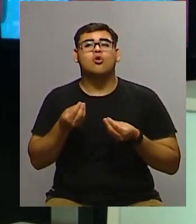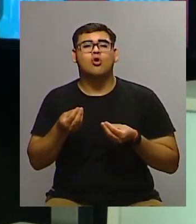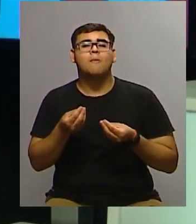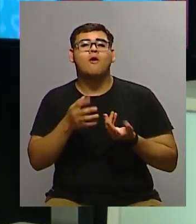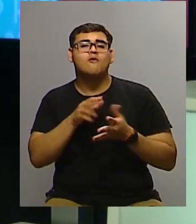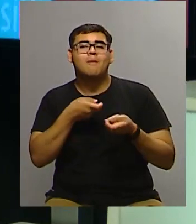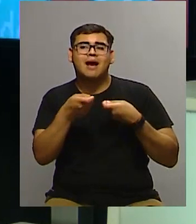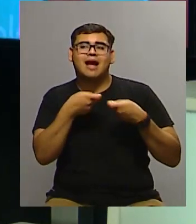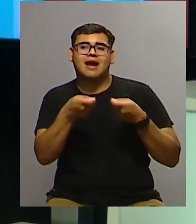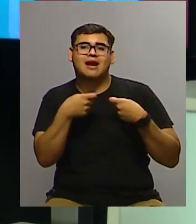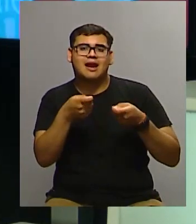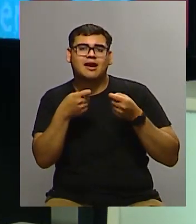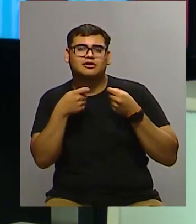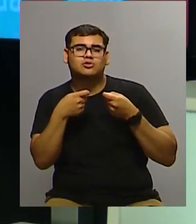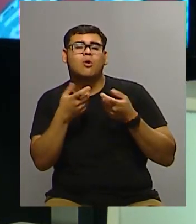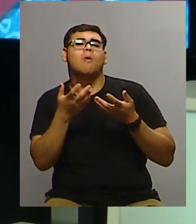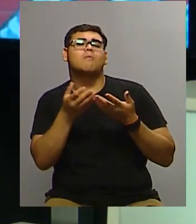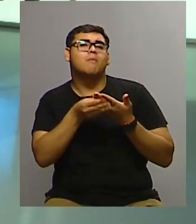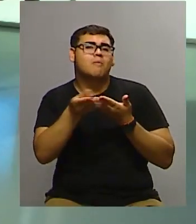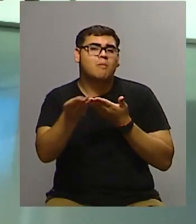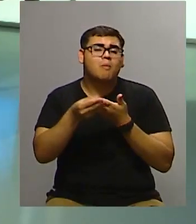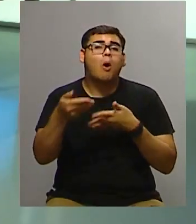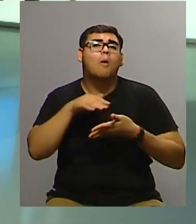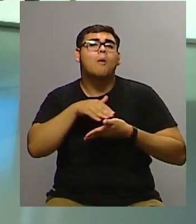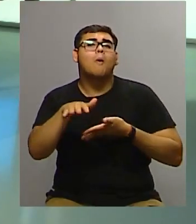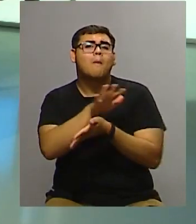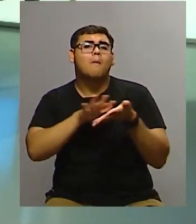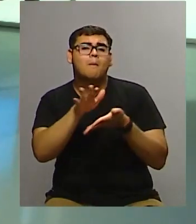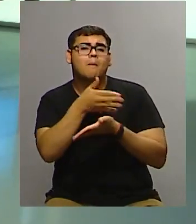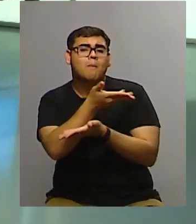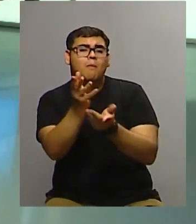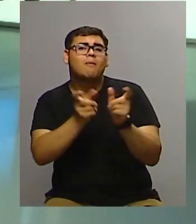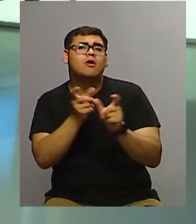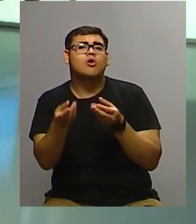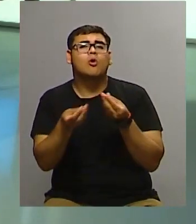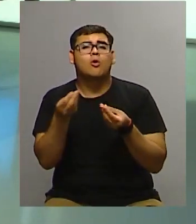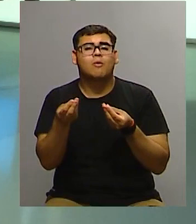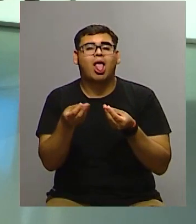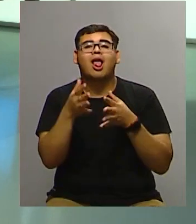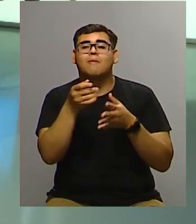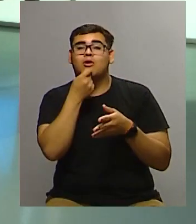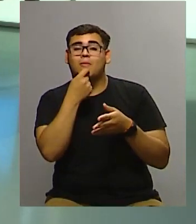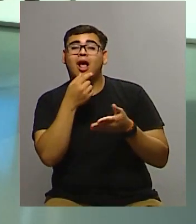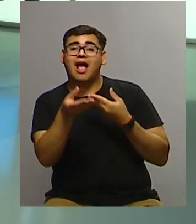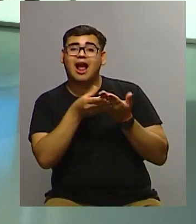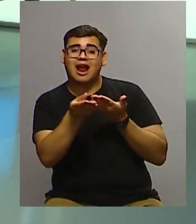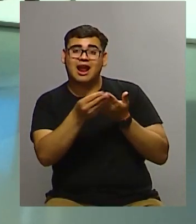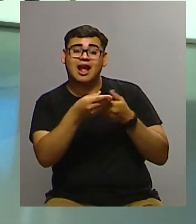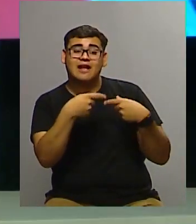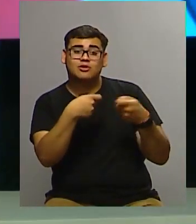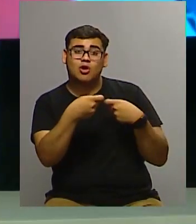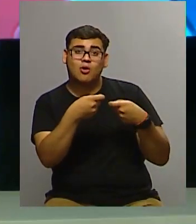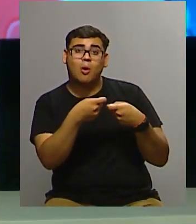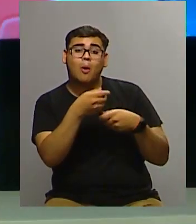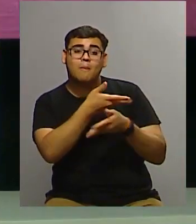gasto público con esta realidad que nos está atravesando? Yo diferenciaría gasto público de inversión pública. Yo creo que la